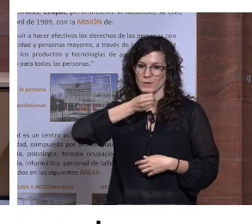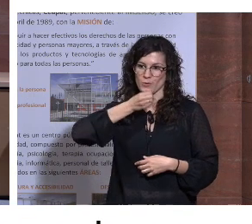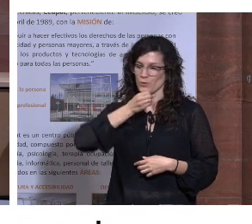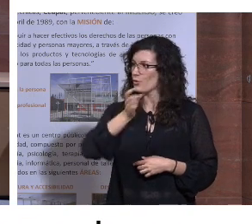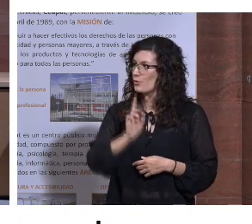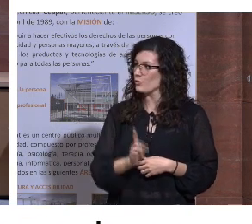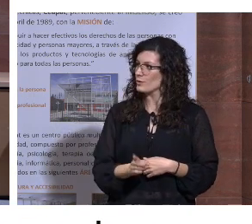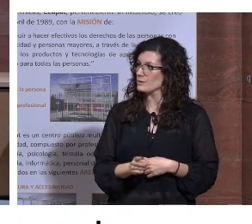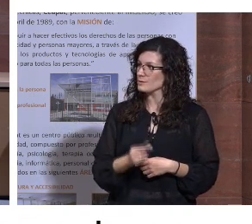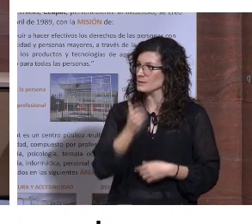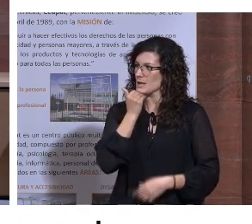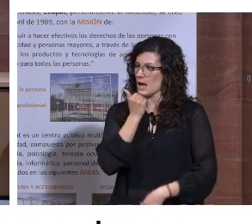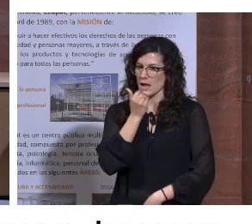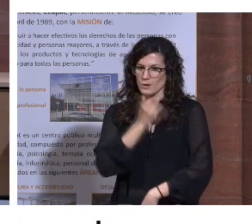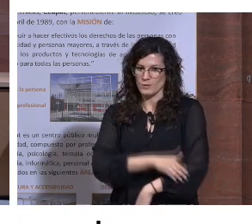algo...